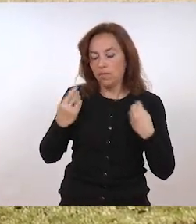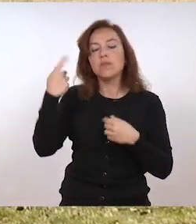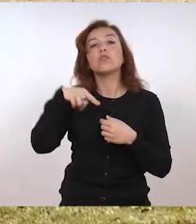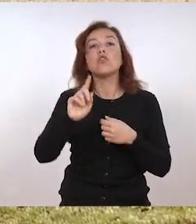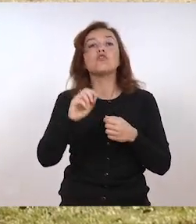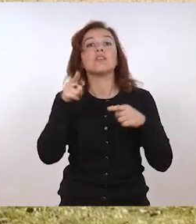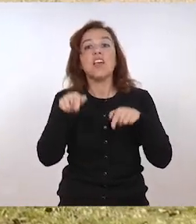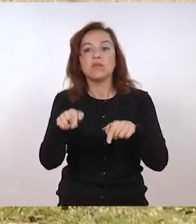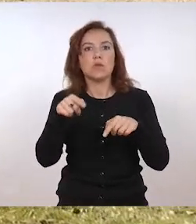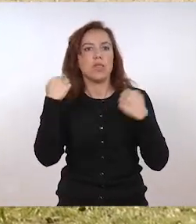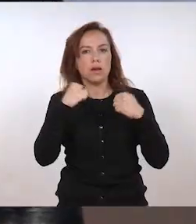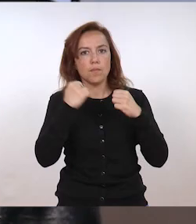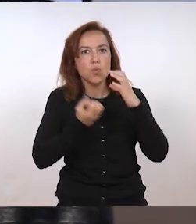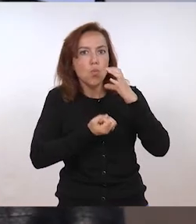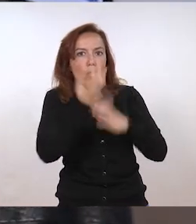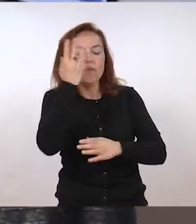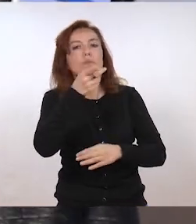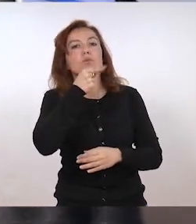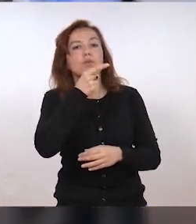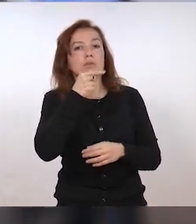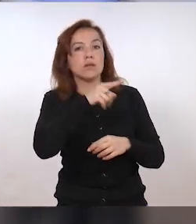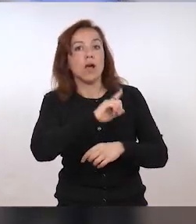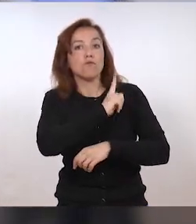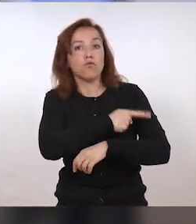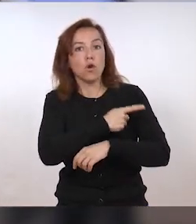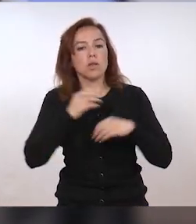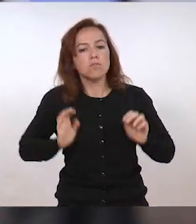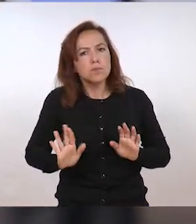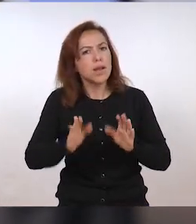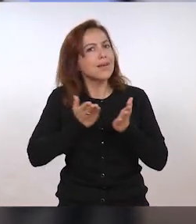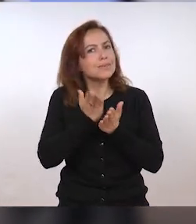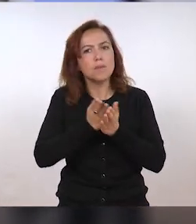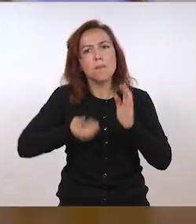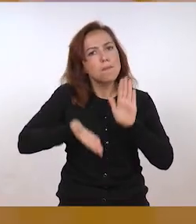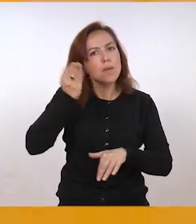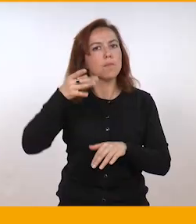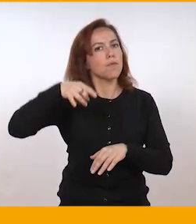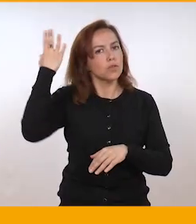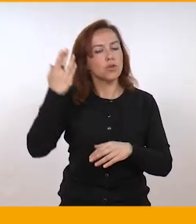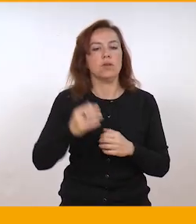hace parte de la nueva policía, una fuerza que se prepara para ser mejor cada día.